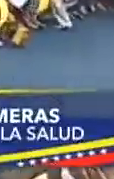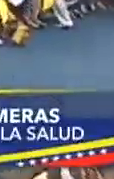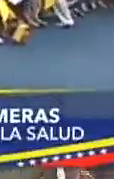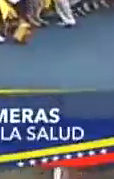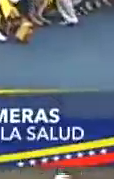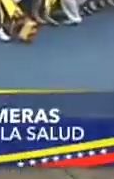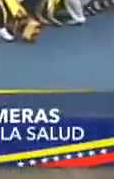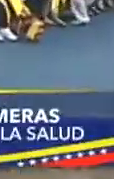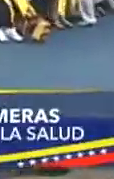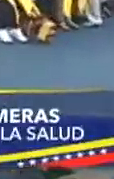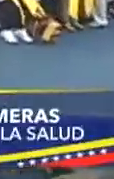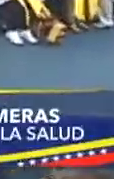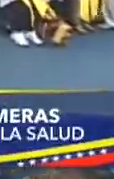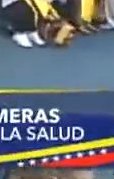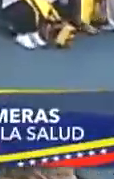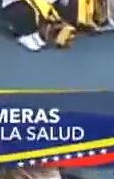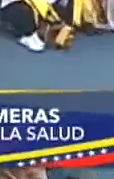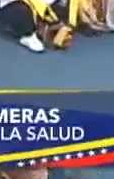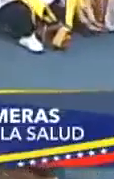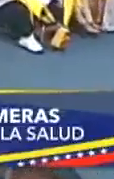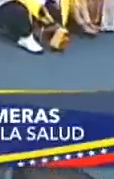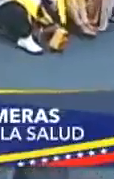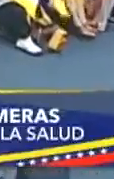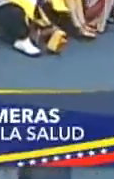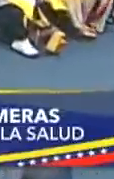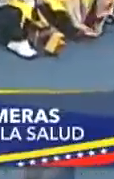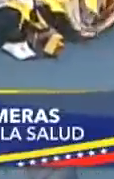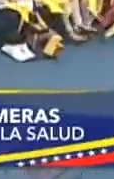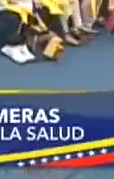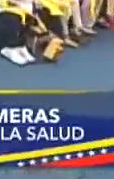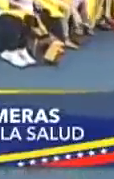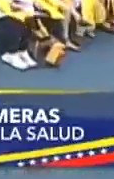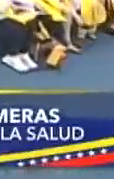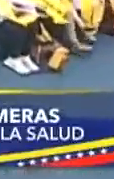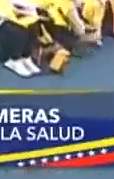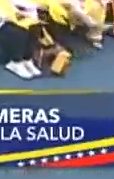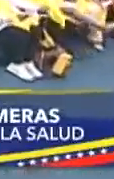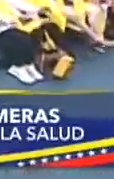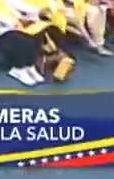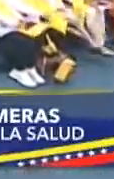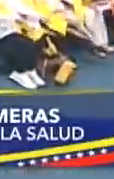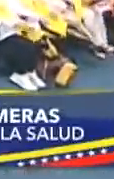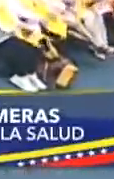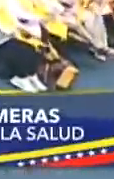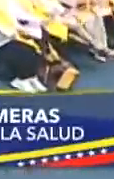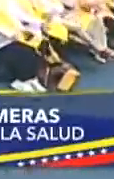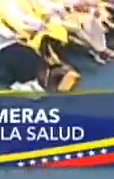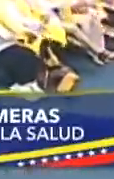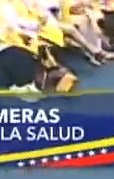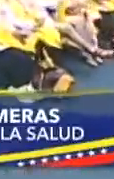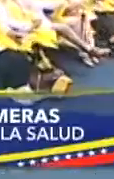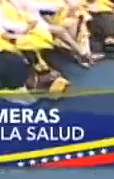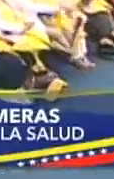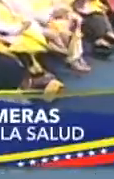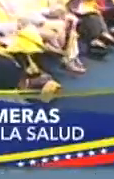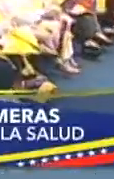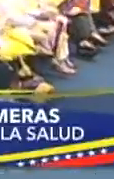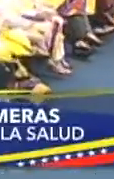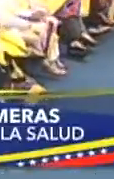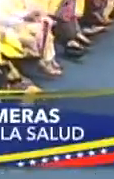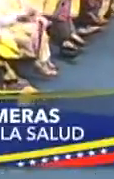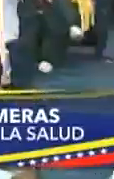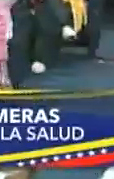tardes. Sean bienvenidas y bienvenidos al acto de grado de médicas y médicos especialistas, enfermeras y enfermeros especialistas del